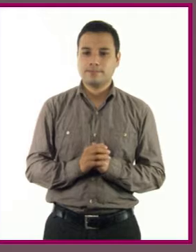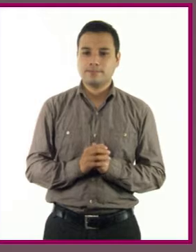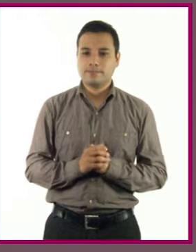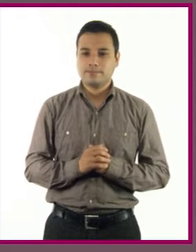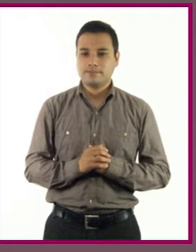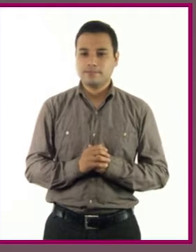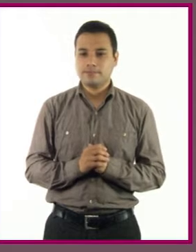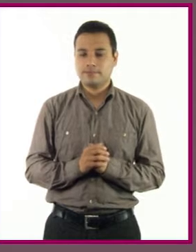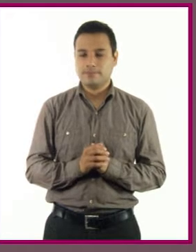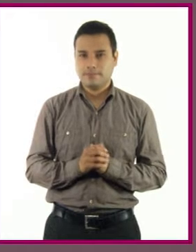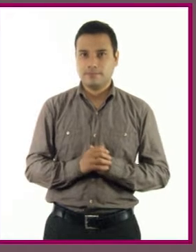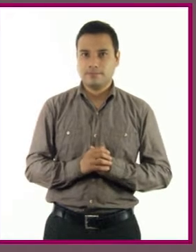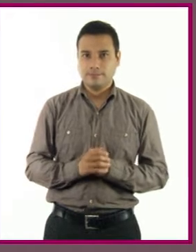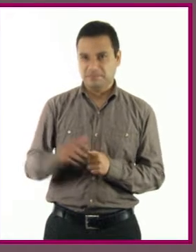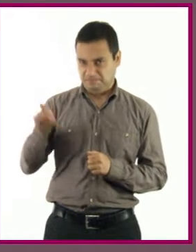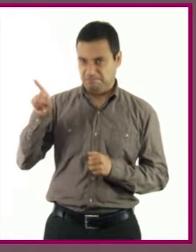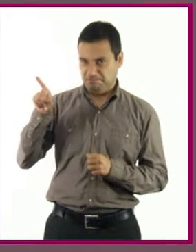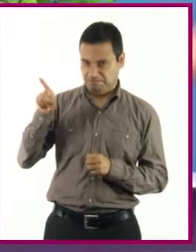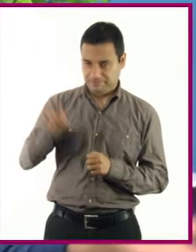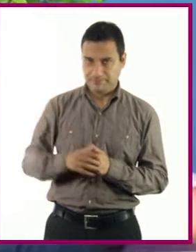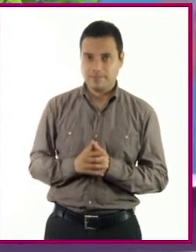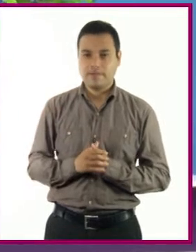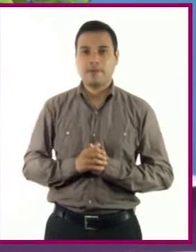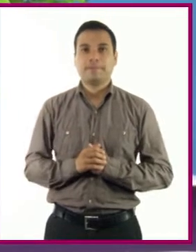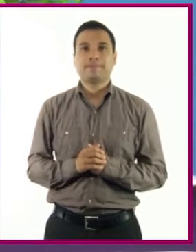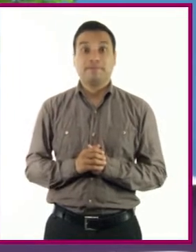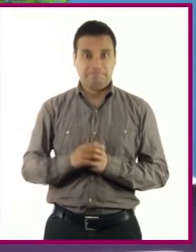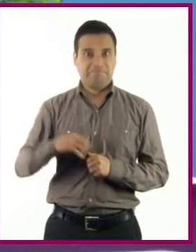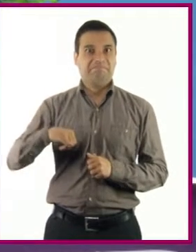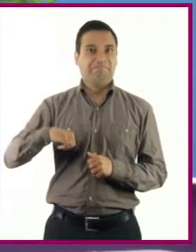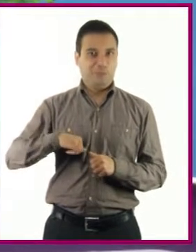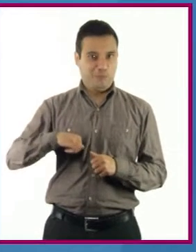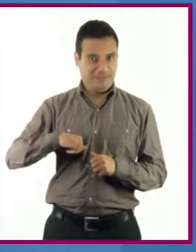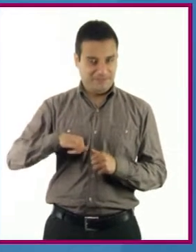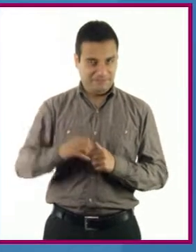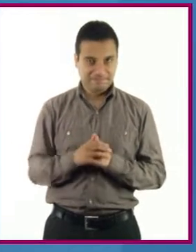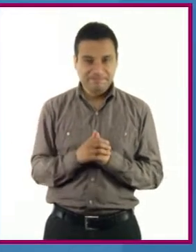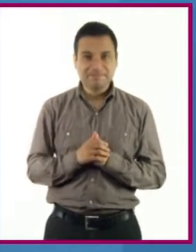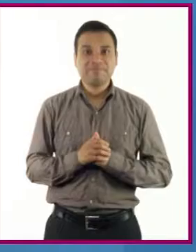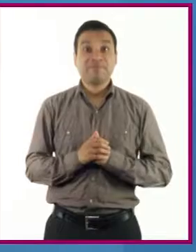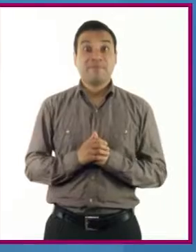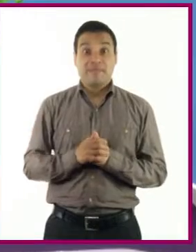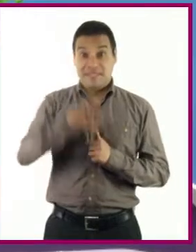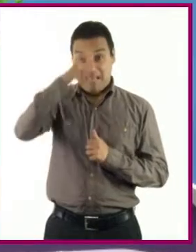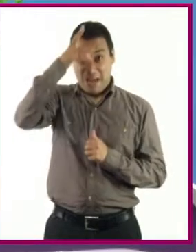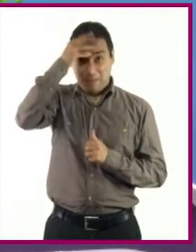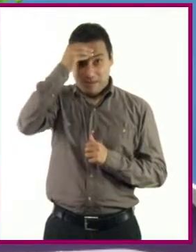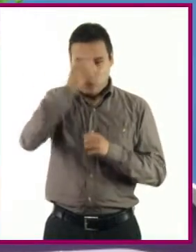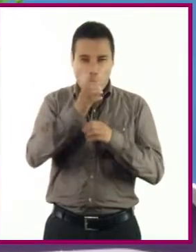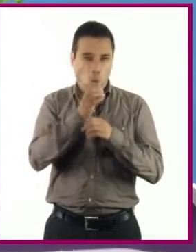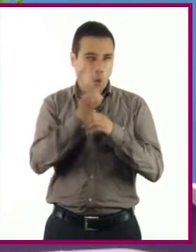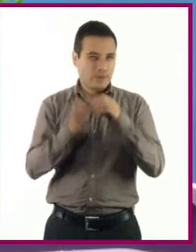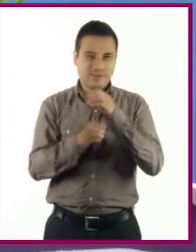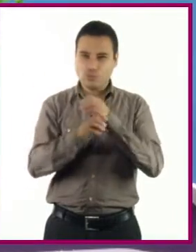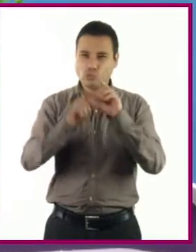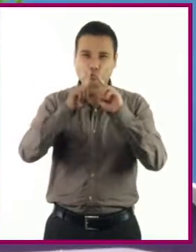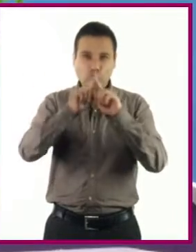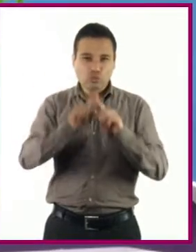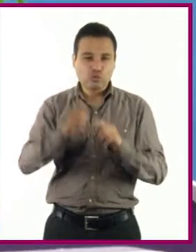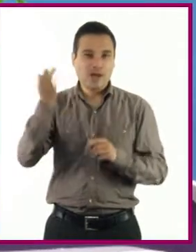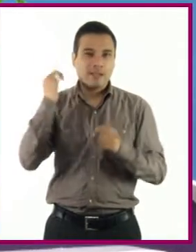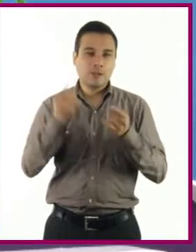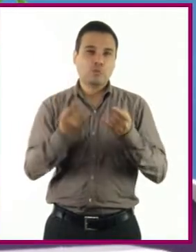hacer más justo el siglo XXI. ¡Qué interesante, maestra! Vamos a aprender muchas cosas sobre hechos pasados que